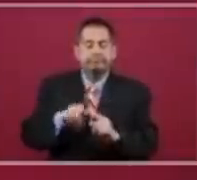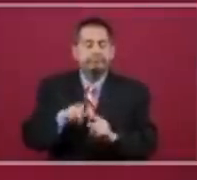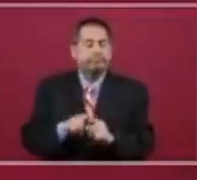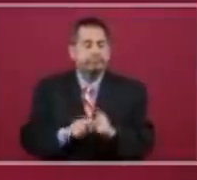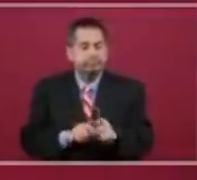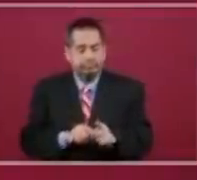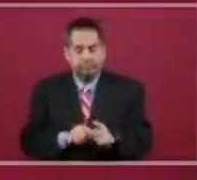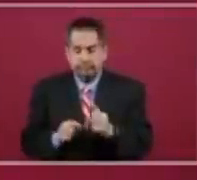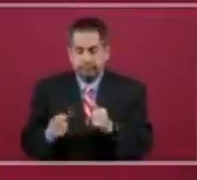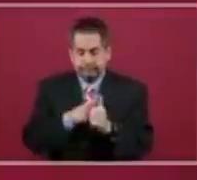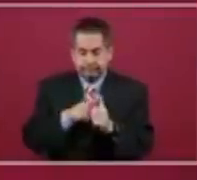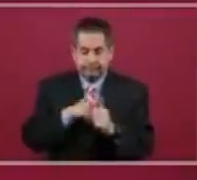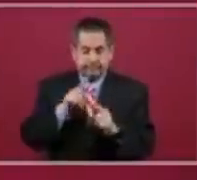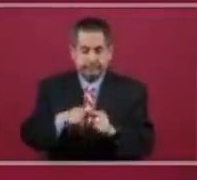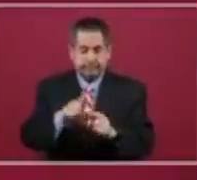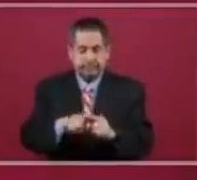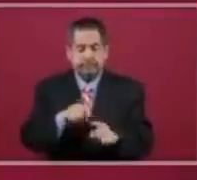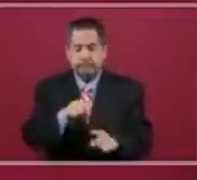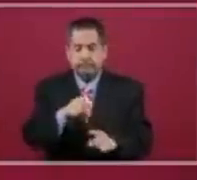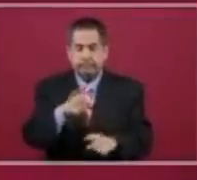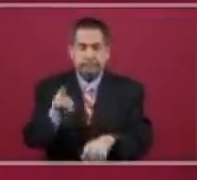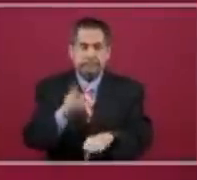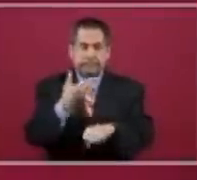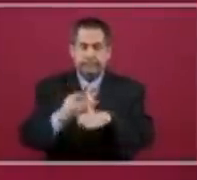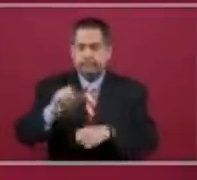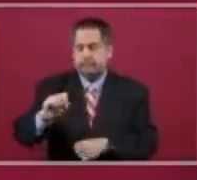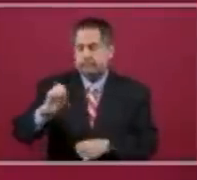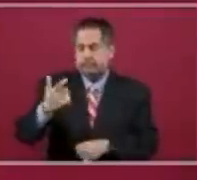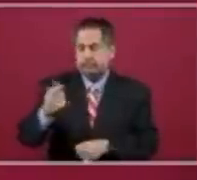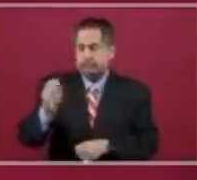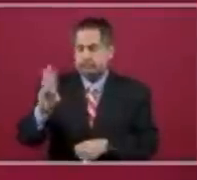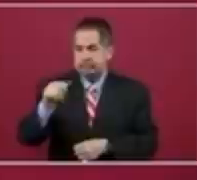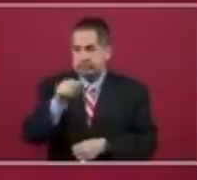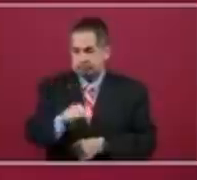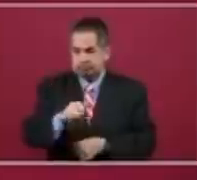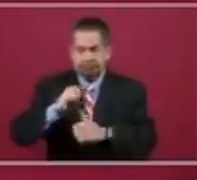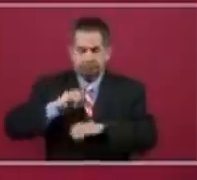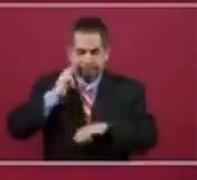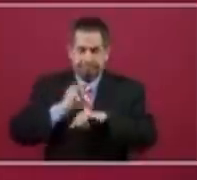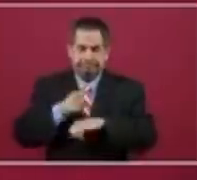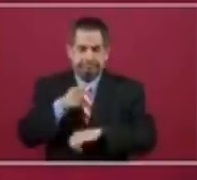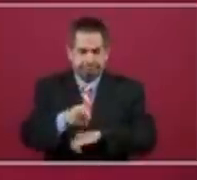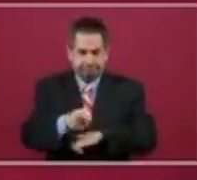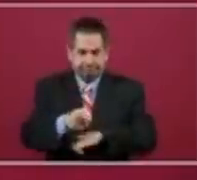en una primera instancia a la Secretaría de Gobernación y